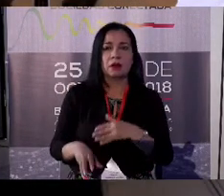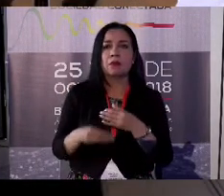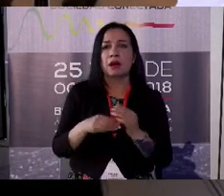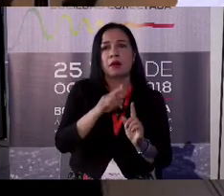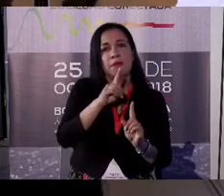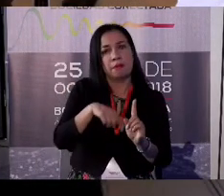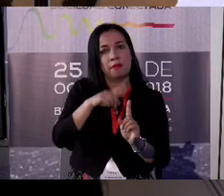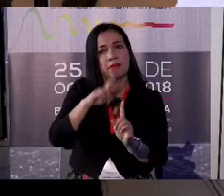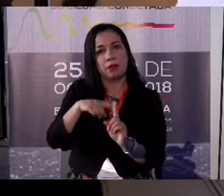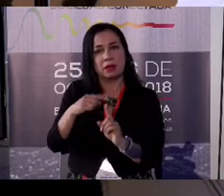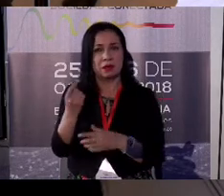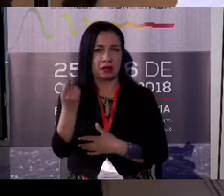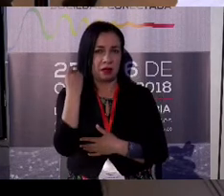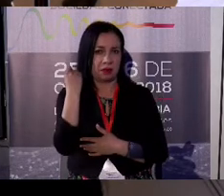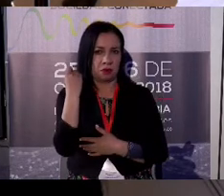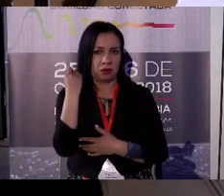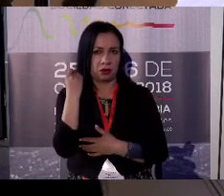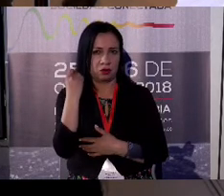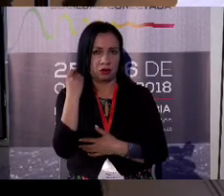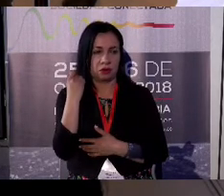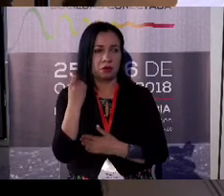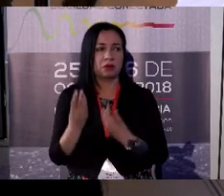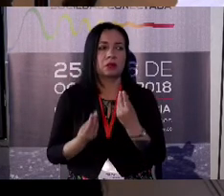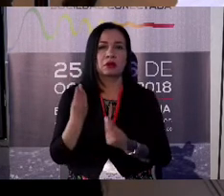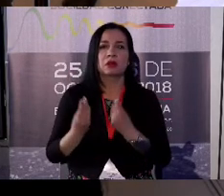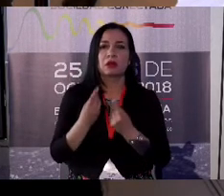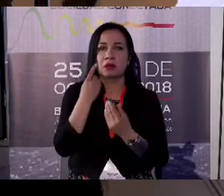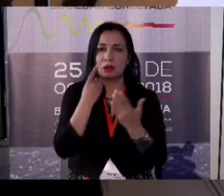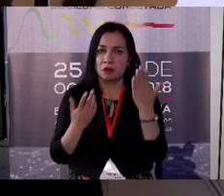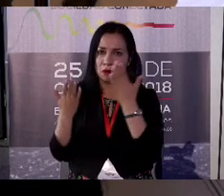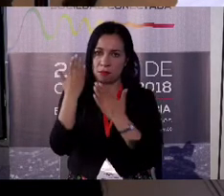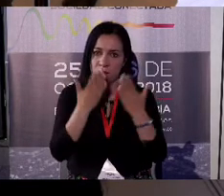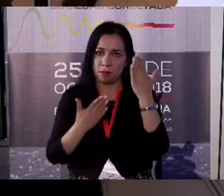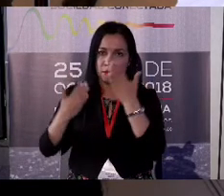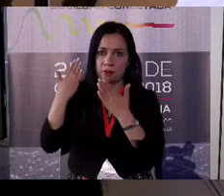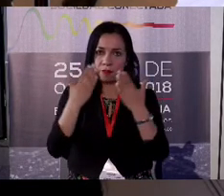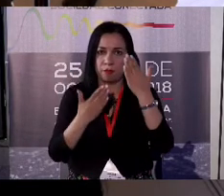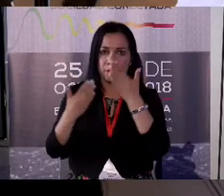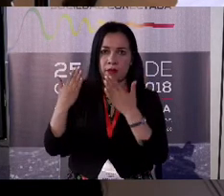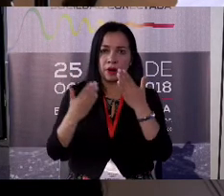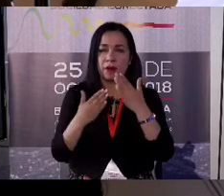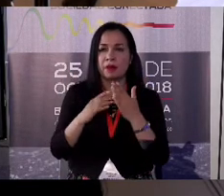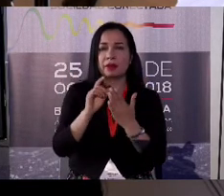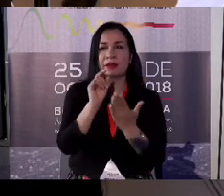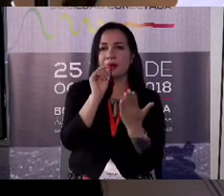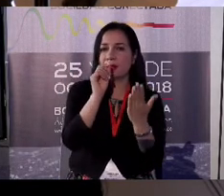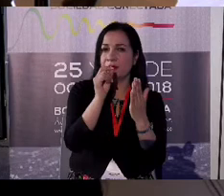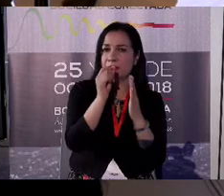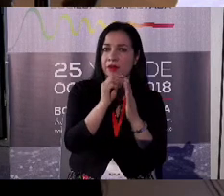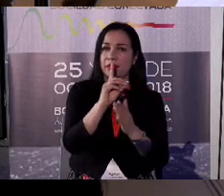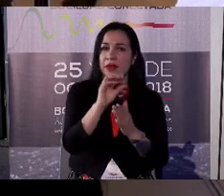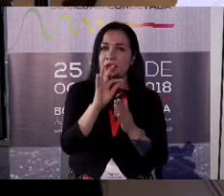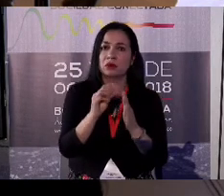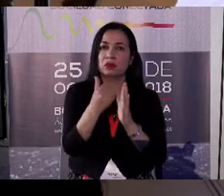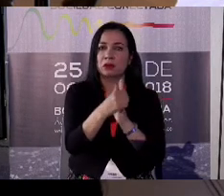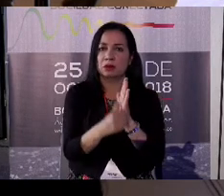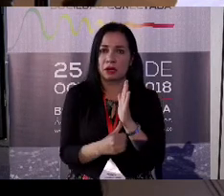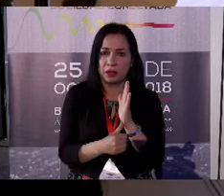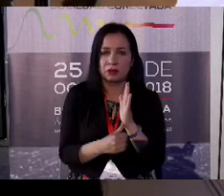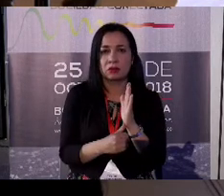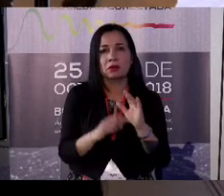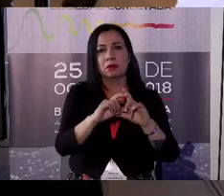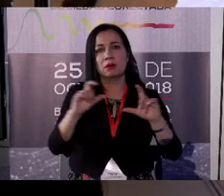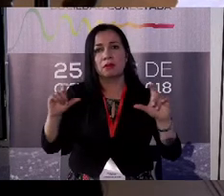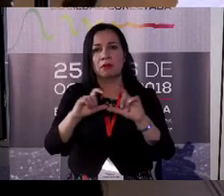meses más recientes hemos hecho ya pruebas de llamadas de datos en diferentes bandas, principalmente